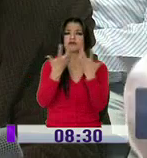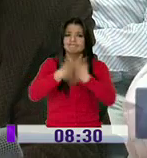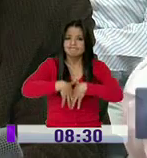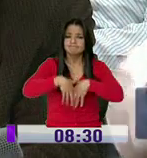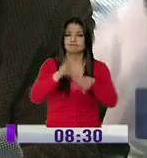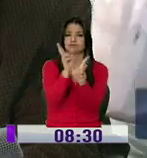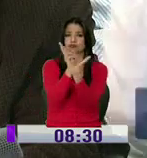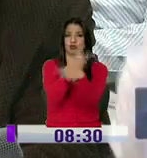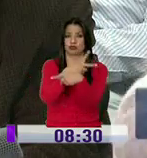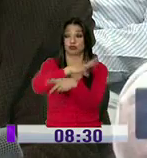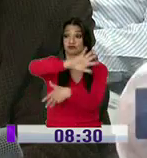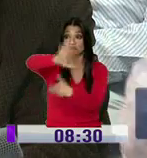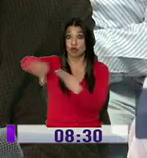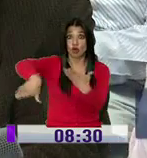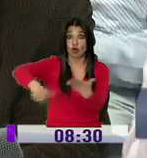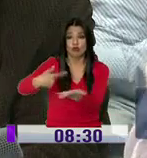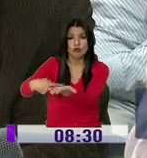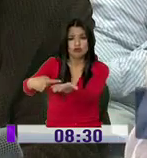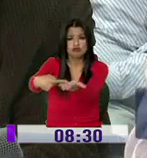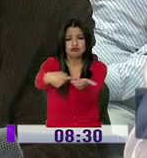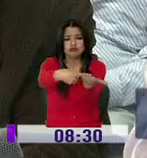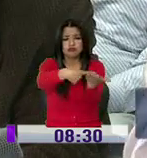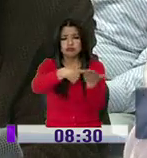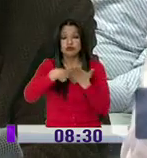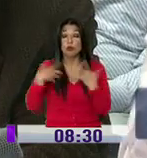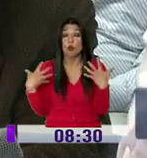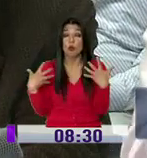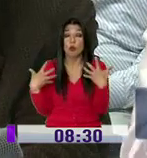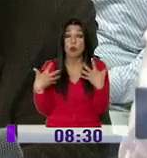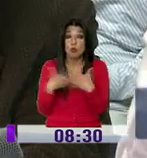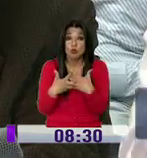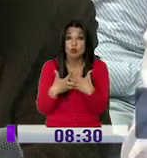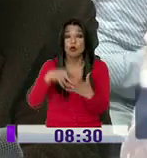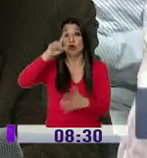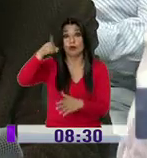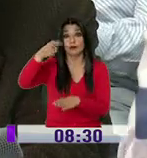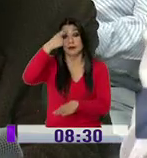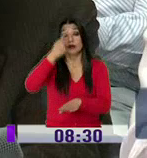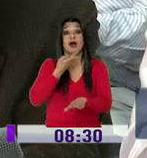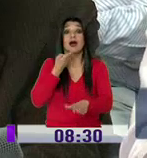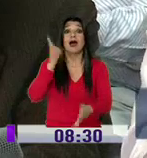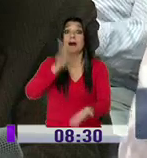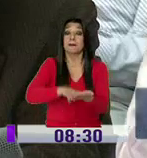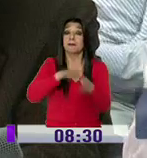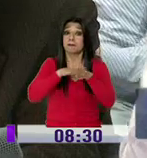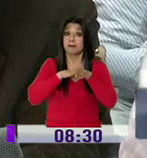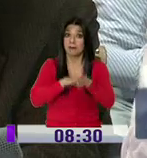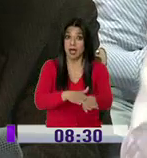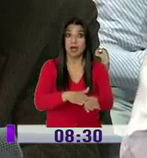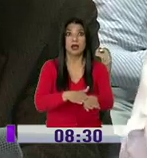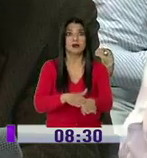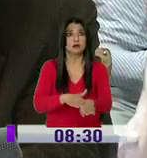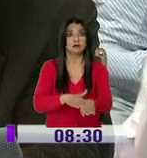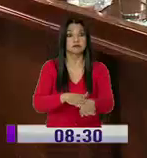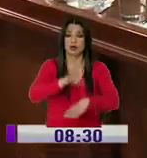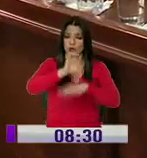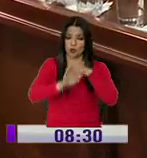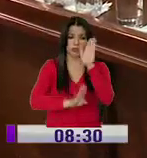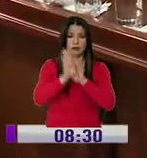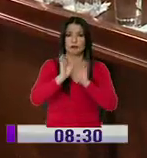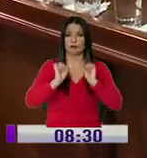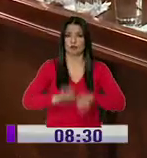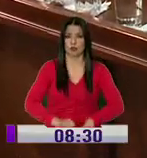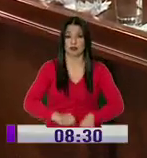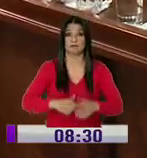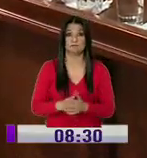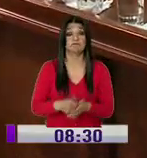nos vamos a reunir inmediatamente con el aval del gobierno nacional para darle viabilidad al Ecuador. El dirigente